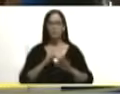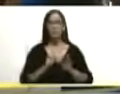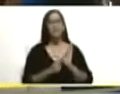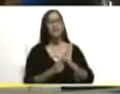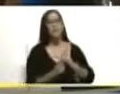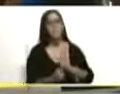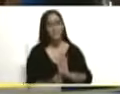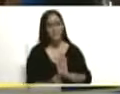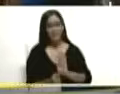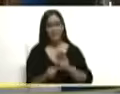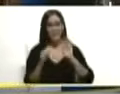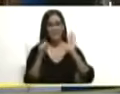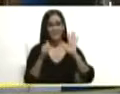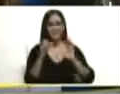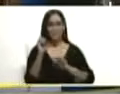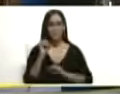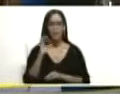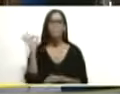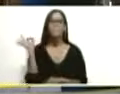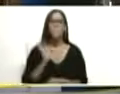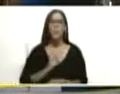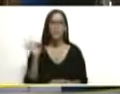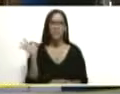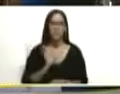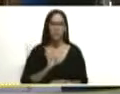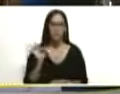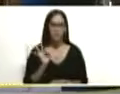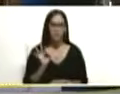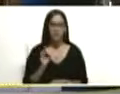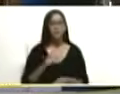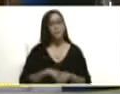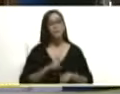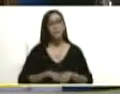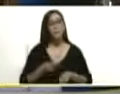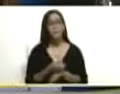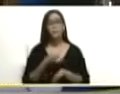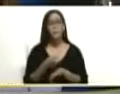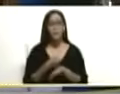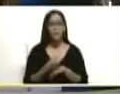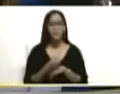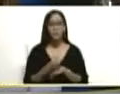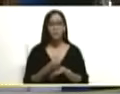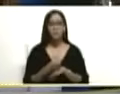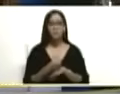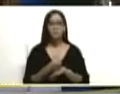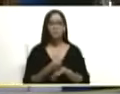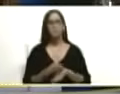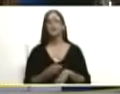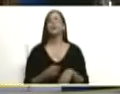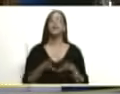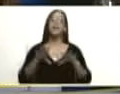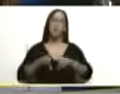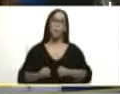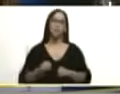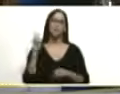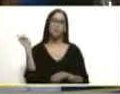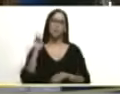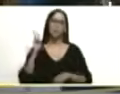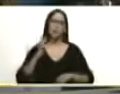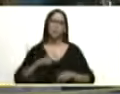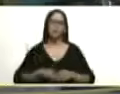el 60% del tiempo de gobierno y dominación en